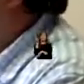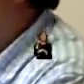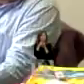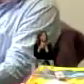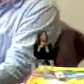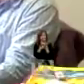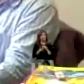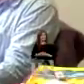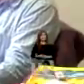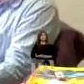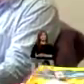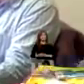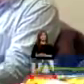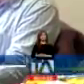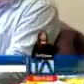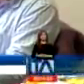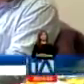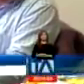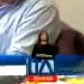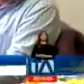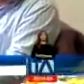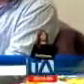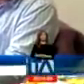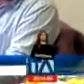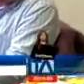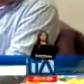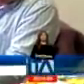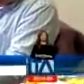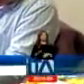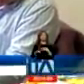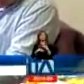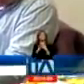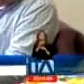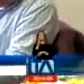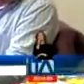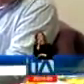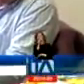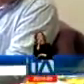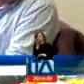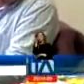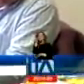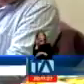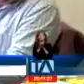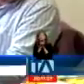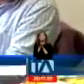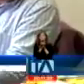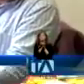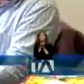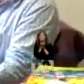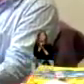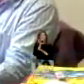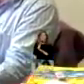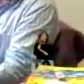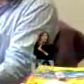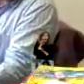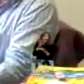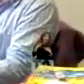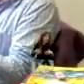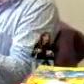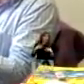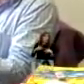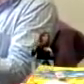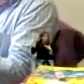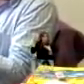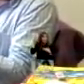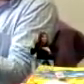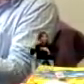analista. Esto me parece que puede haber sido hecho con un cálculo político a posteriori del proceso eleccionario para que la decisión se dé una